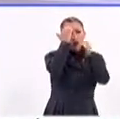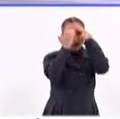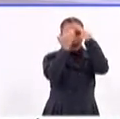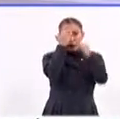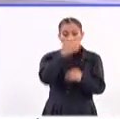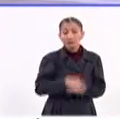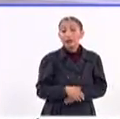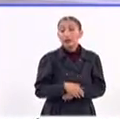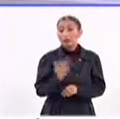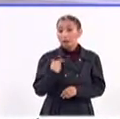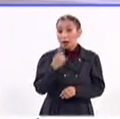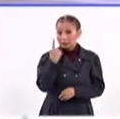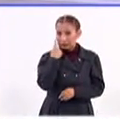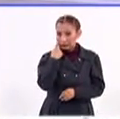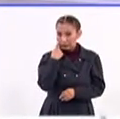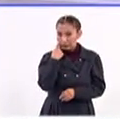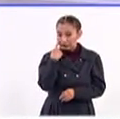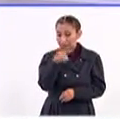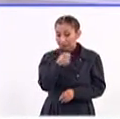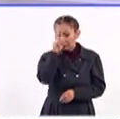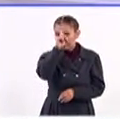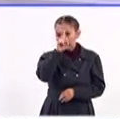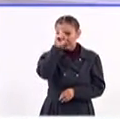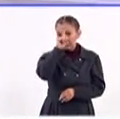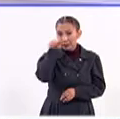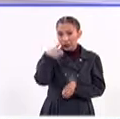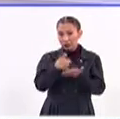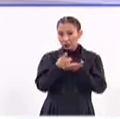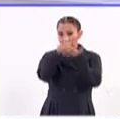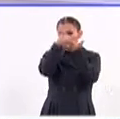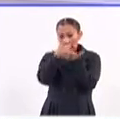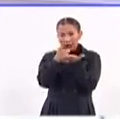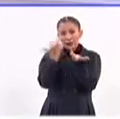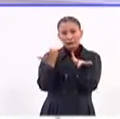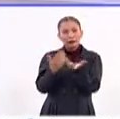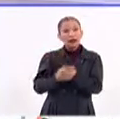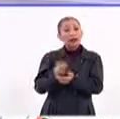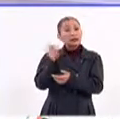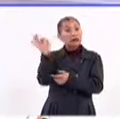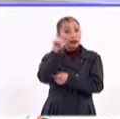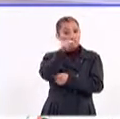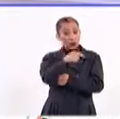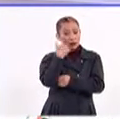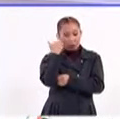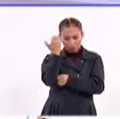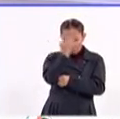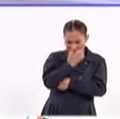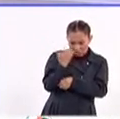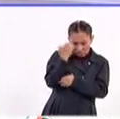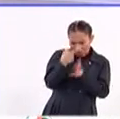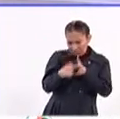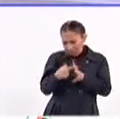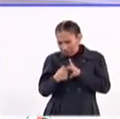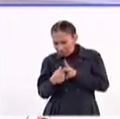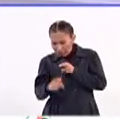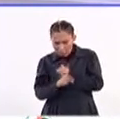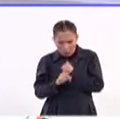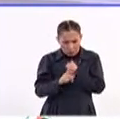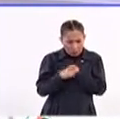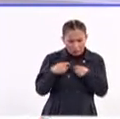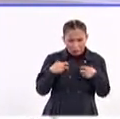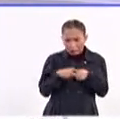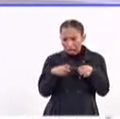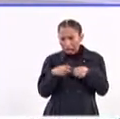conocimiento. Pero ojo, este consejo les va a ayudar, estas alternativas. Si al intentar resolver un problema matemático te